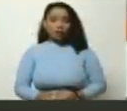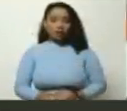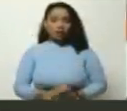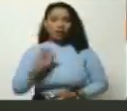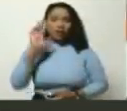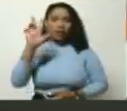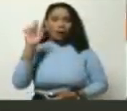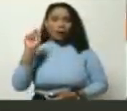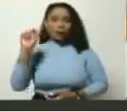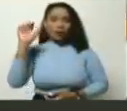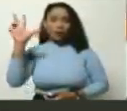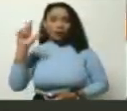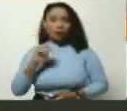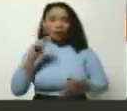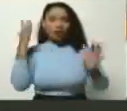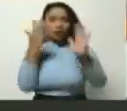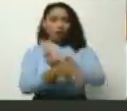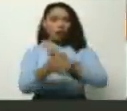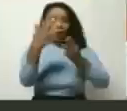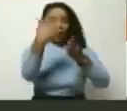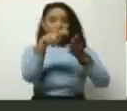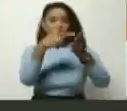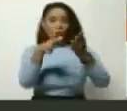3.3. Sobre los recursos.